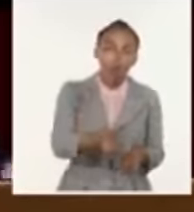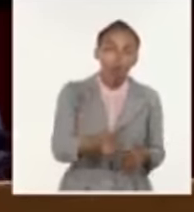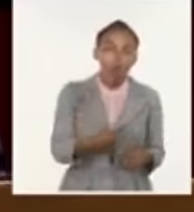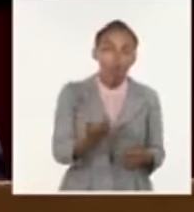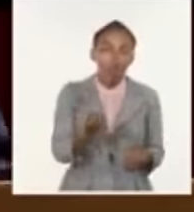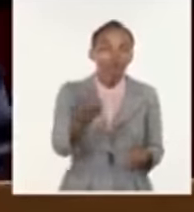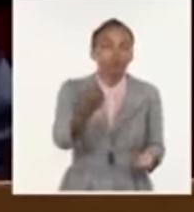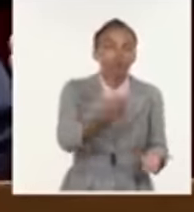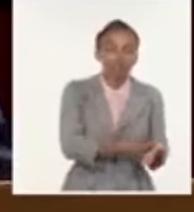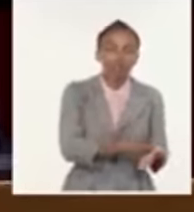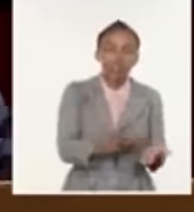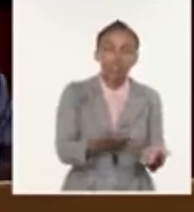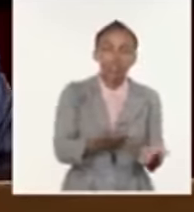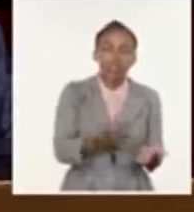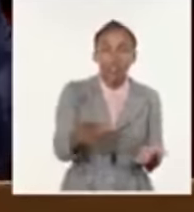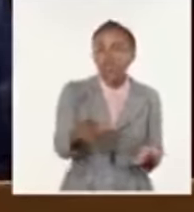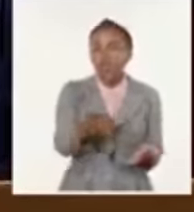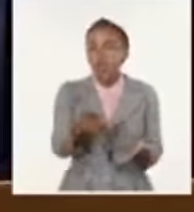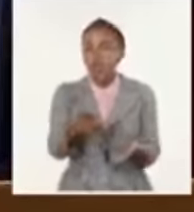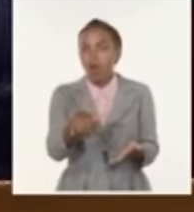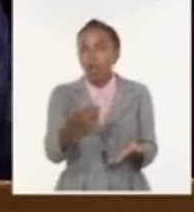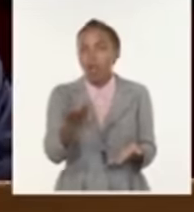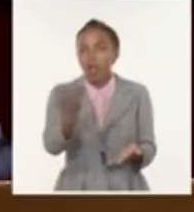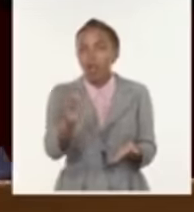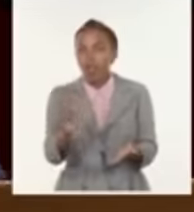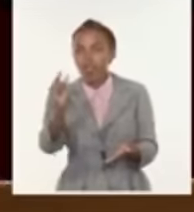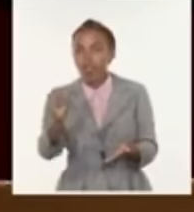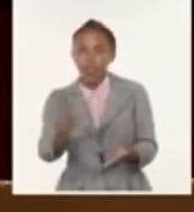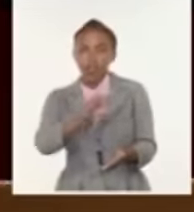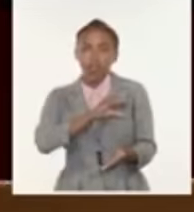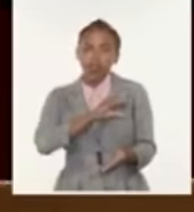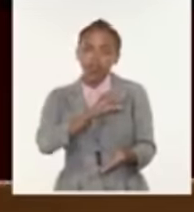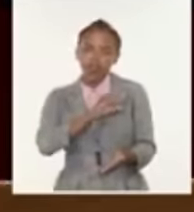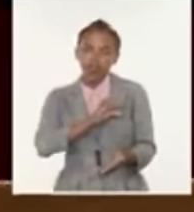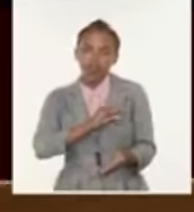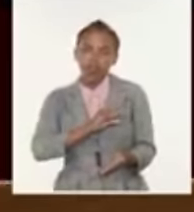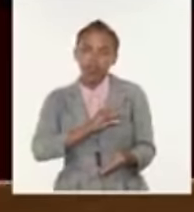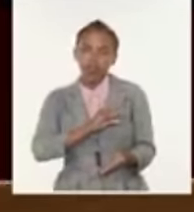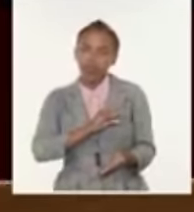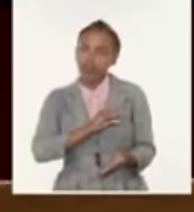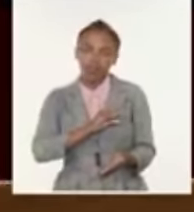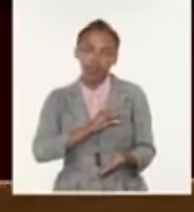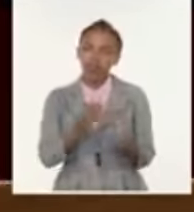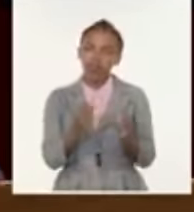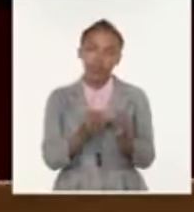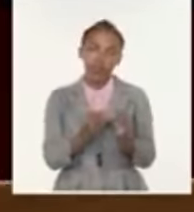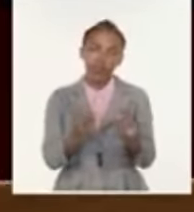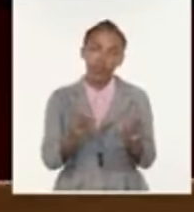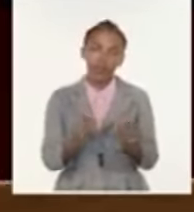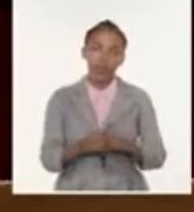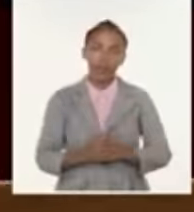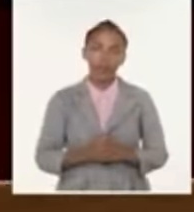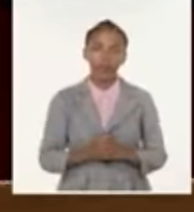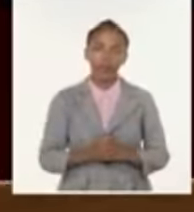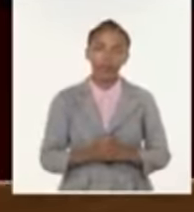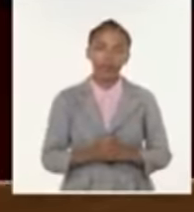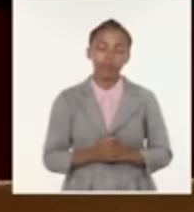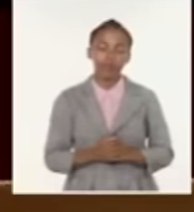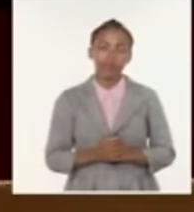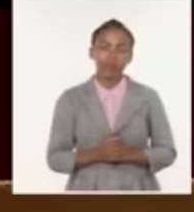subsidiado la misma cantidad de productos que las personas que más necesidades tienen.